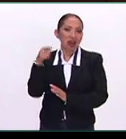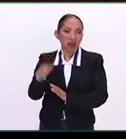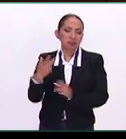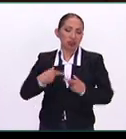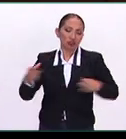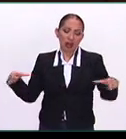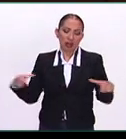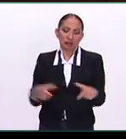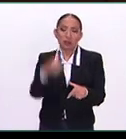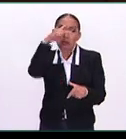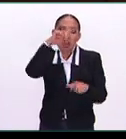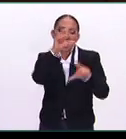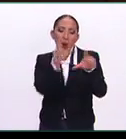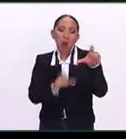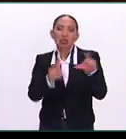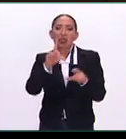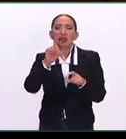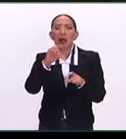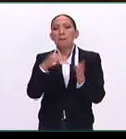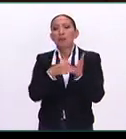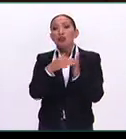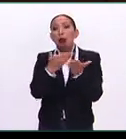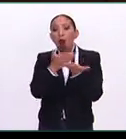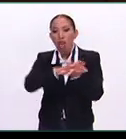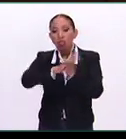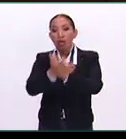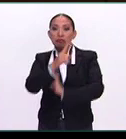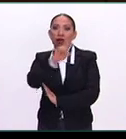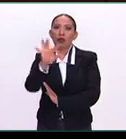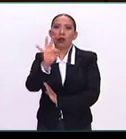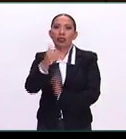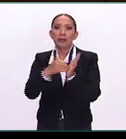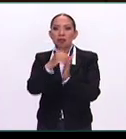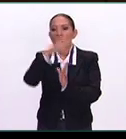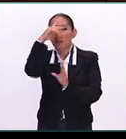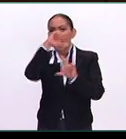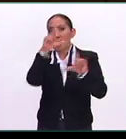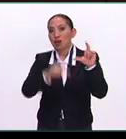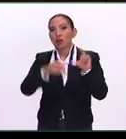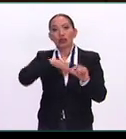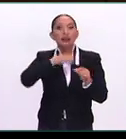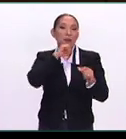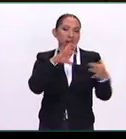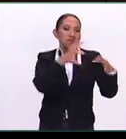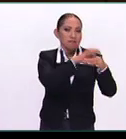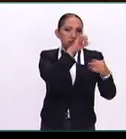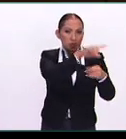la población era 30 millones y ahora somos 140 con los que están del otro lado.